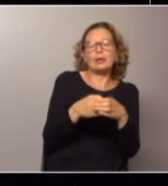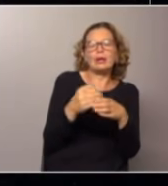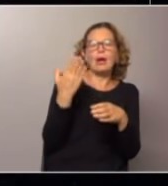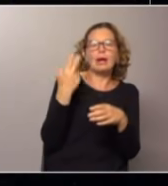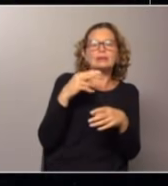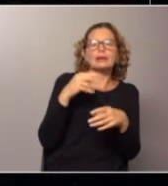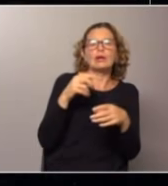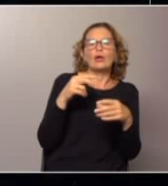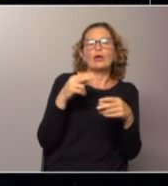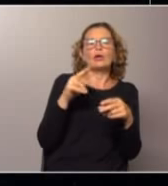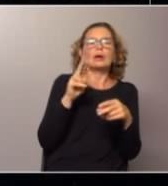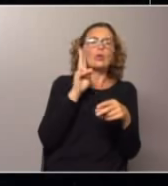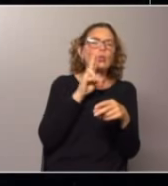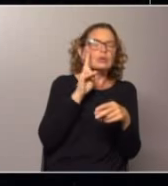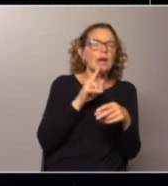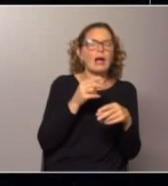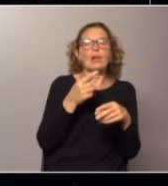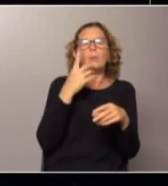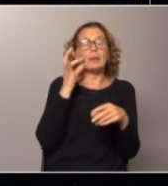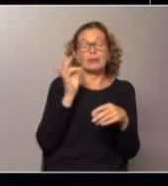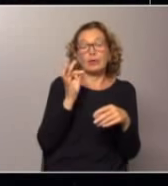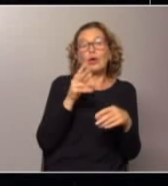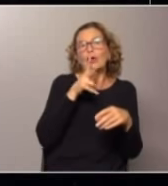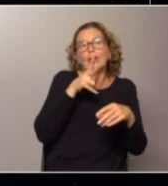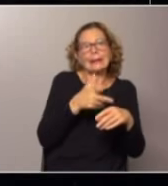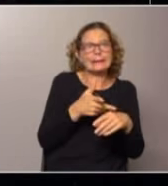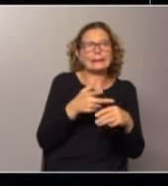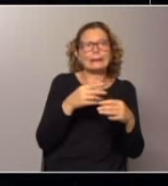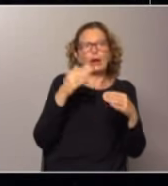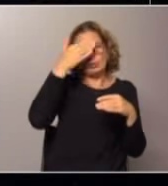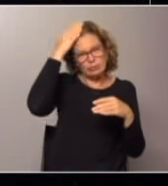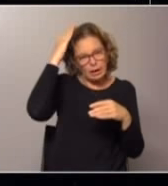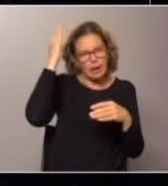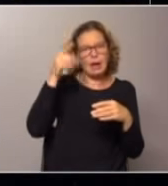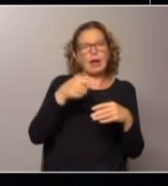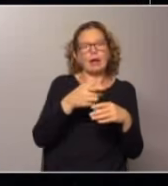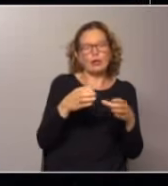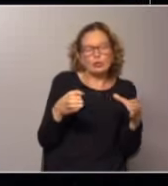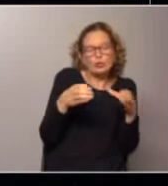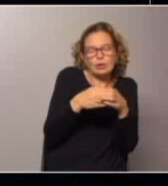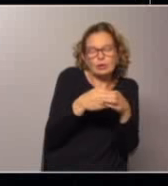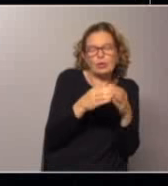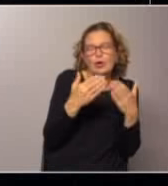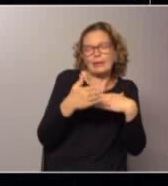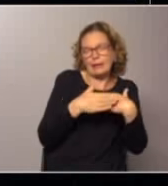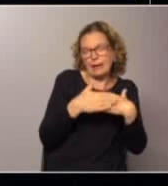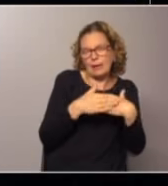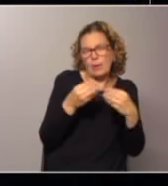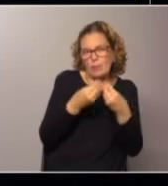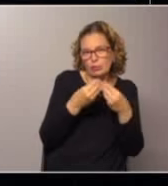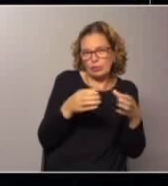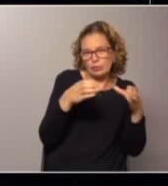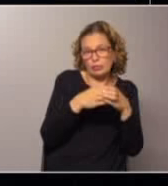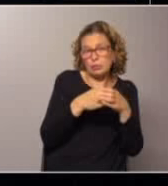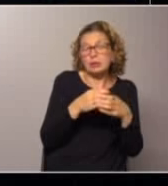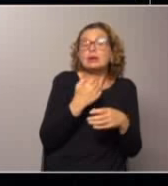cuñado de atrás con el yerno de trump perdón con la hija contra amp con su círculo cercano que había habido varias reuniones cuyo